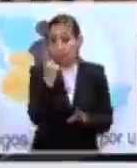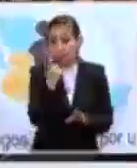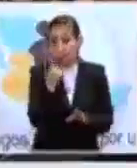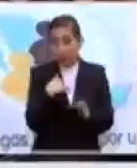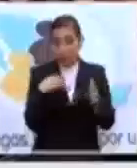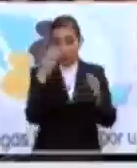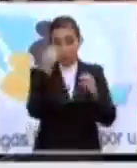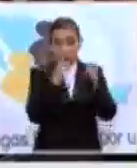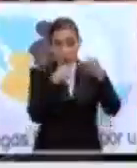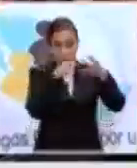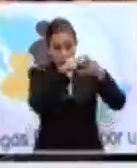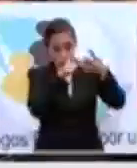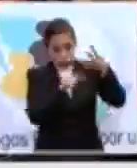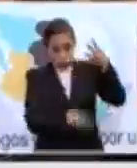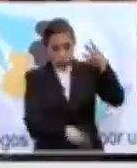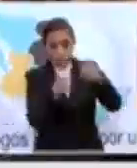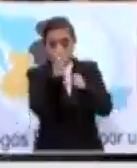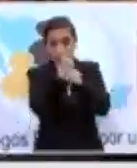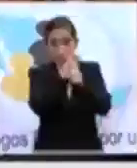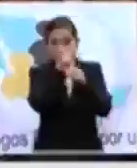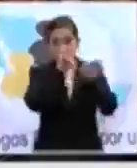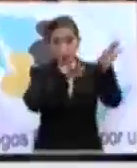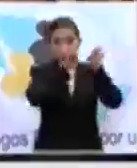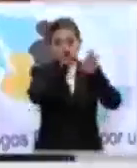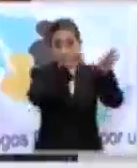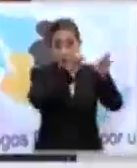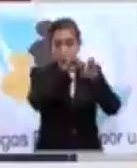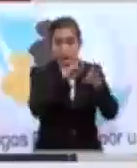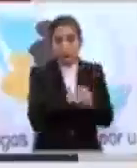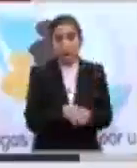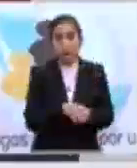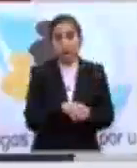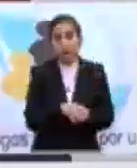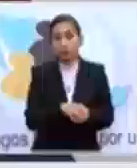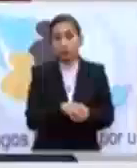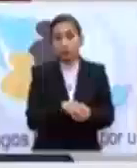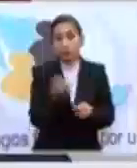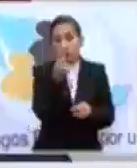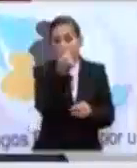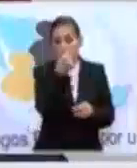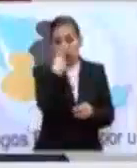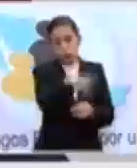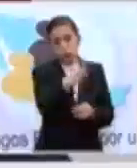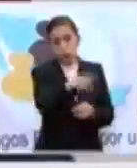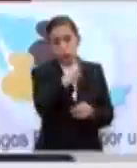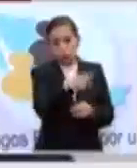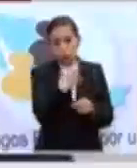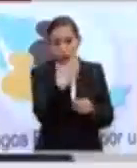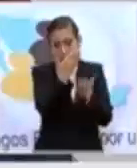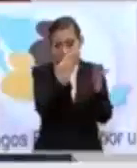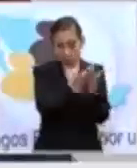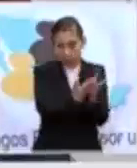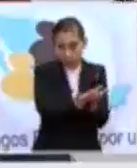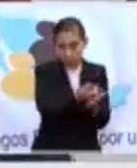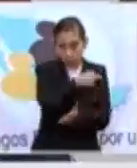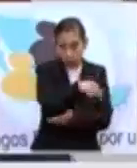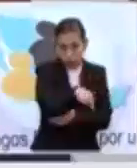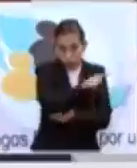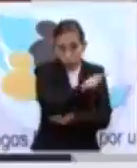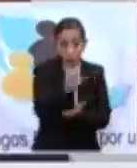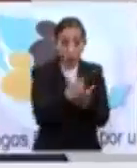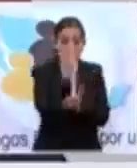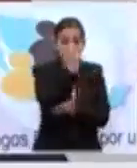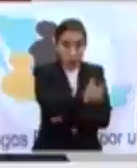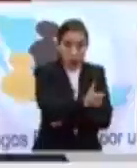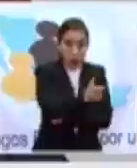ciertos renglones están, en primer lugar, trabajan de lunes a viernes, y por muy poco que sea su prestación o